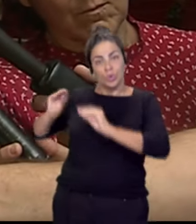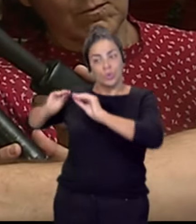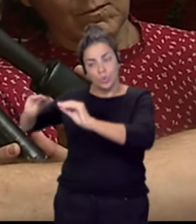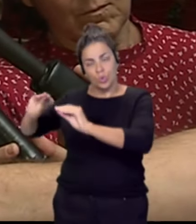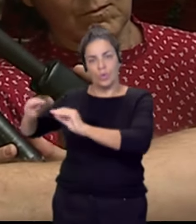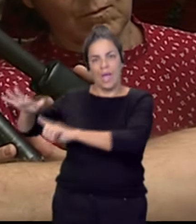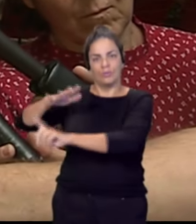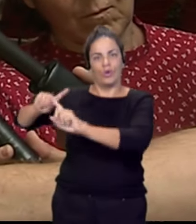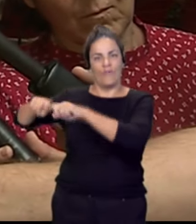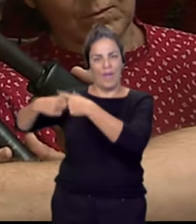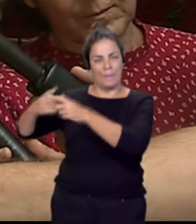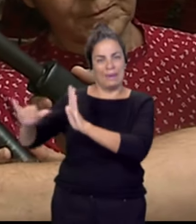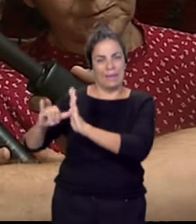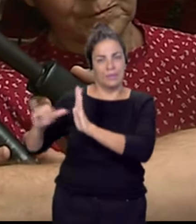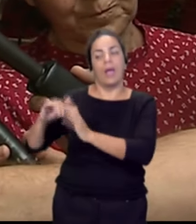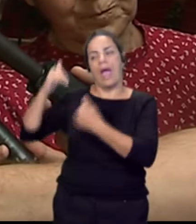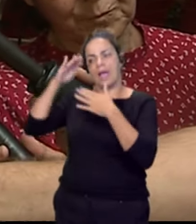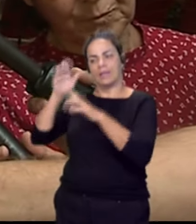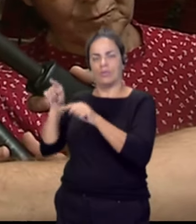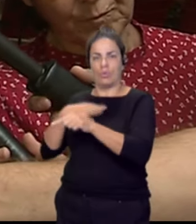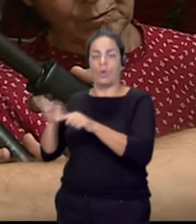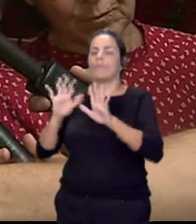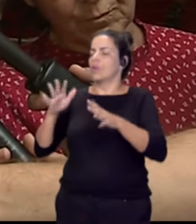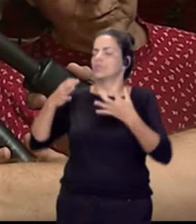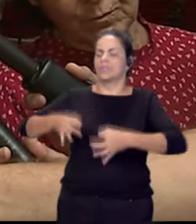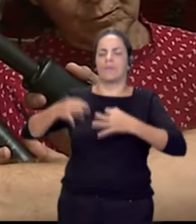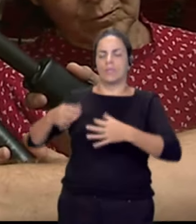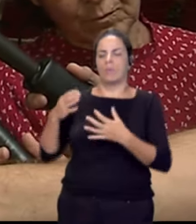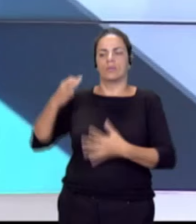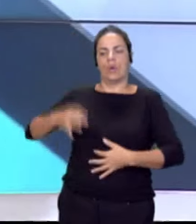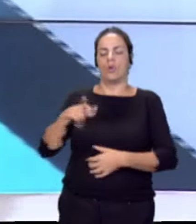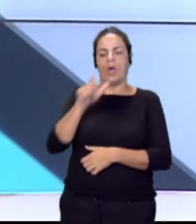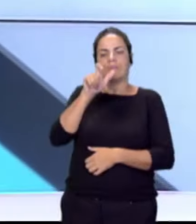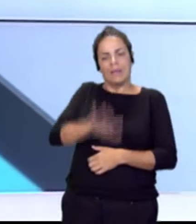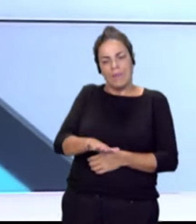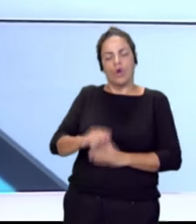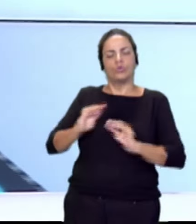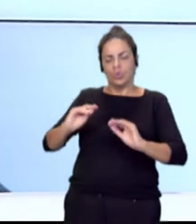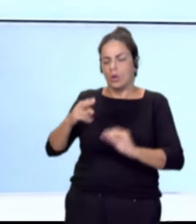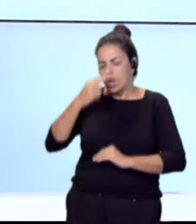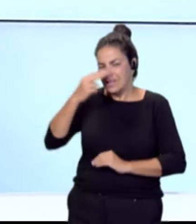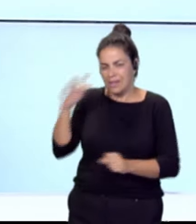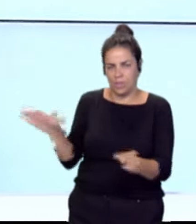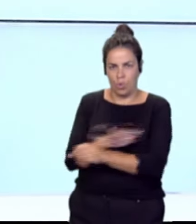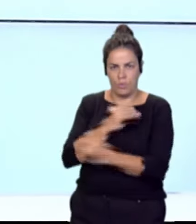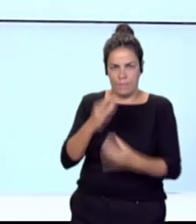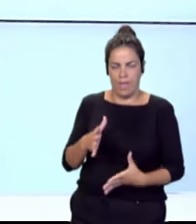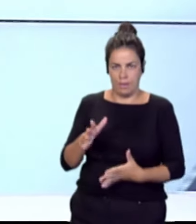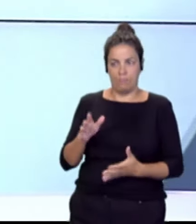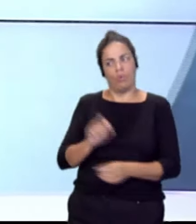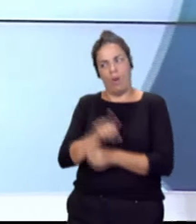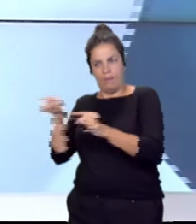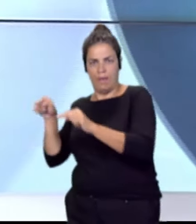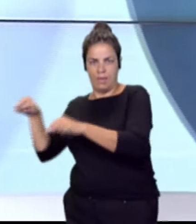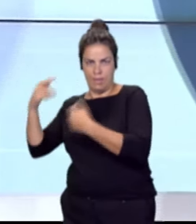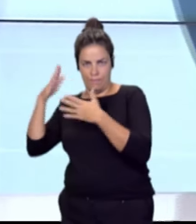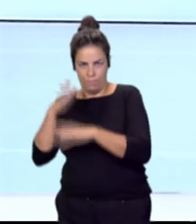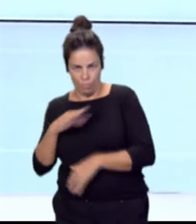familiar con el interés superior del menor siempre garantizado. Esa es la postura. Aquí hablamos de países de origen, ¿vale?